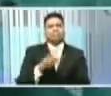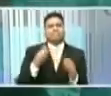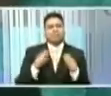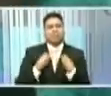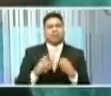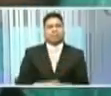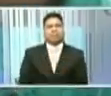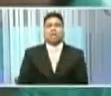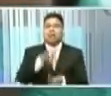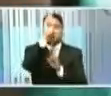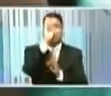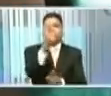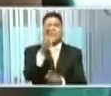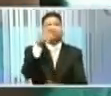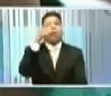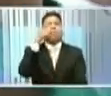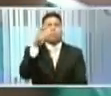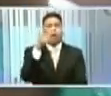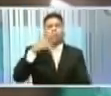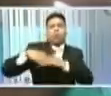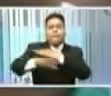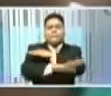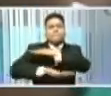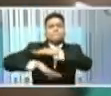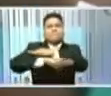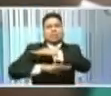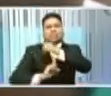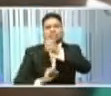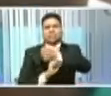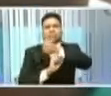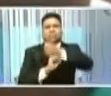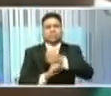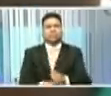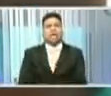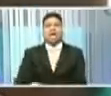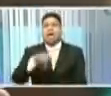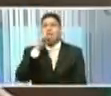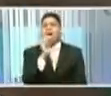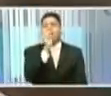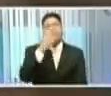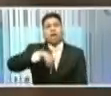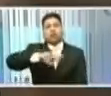Respeto al pueblo de base. Jamás lo vamos a